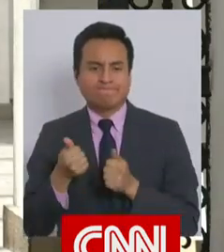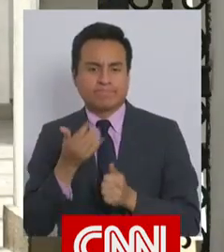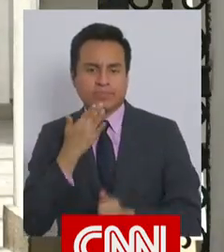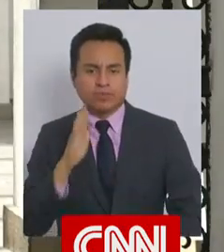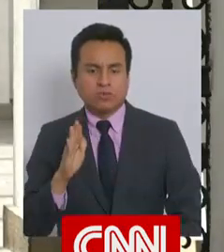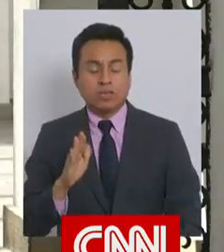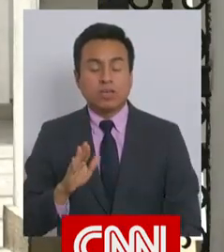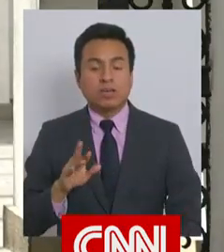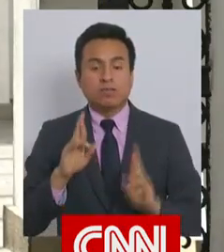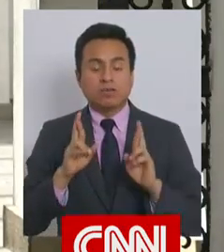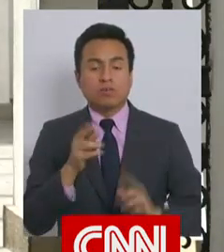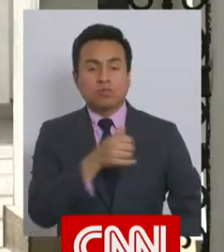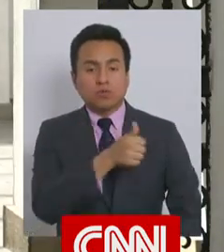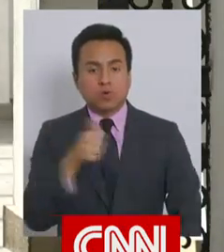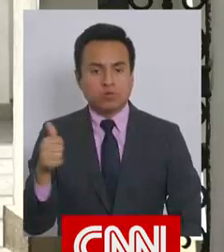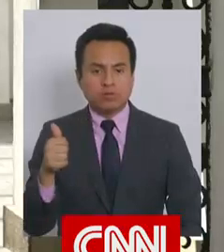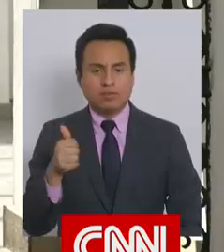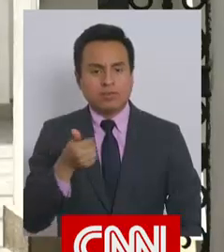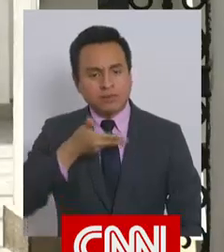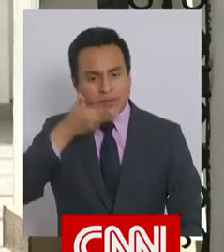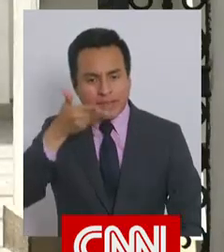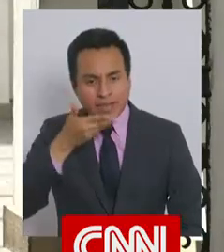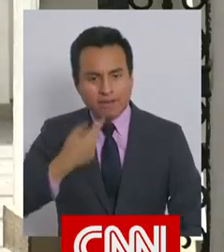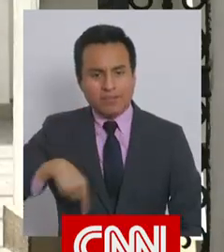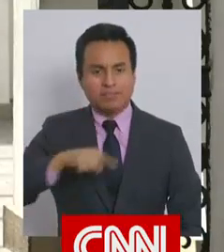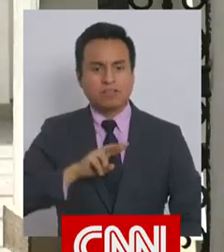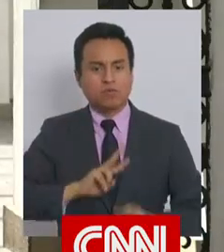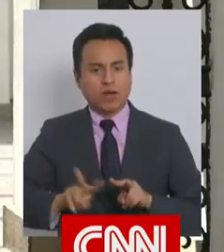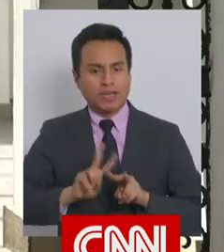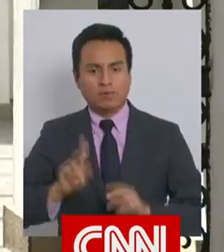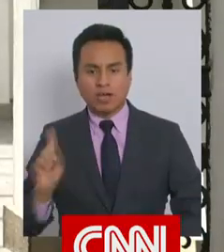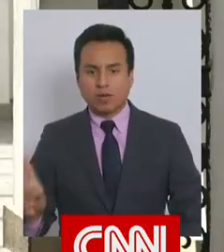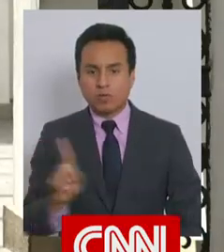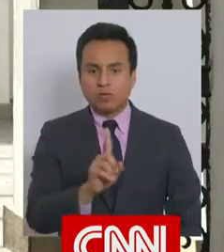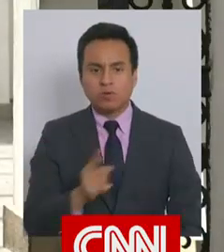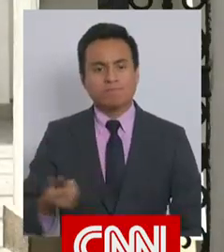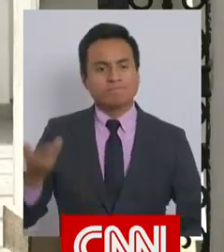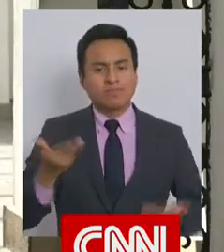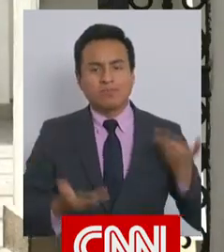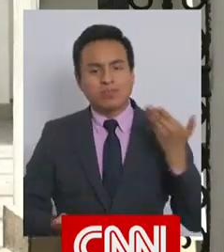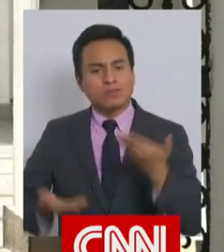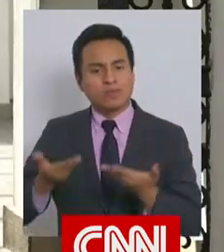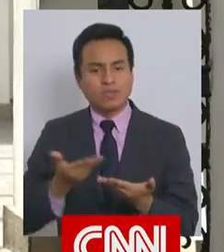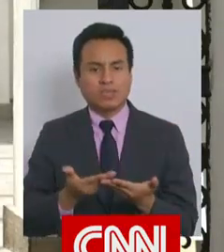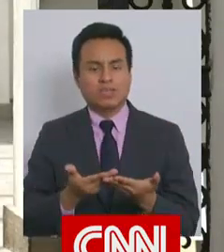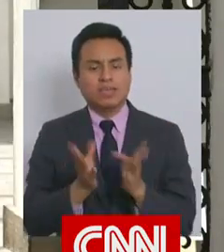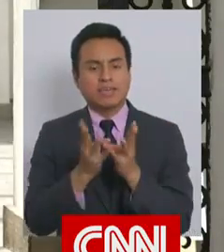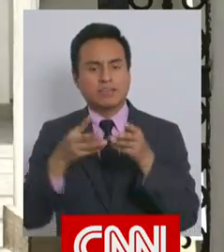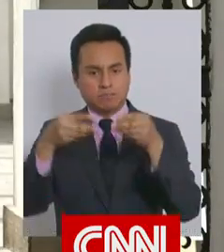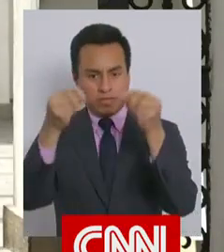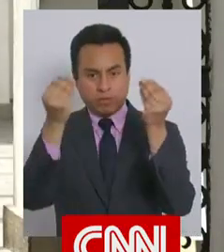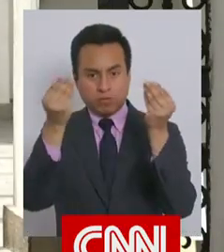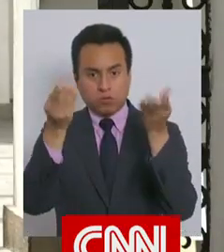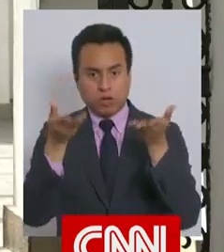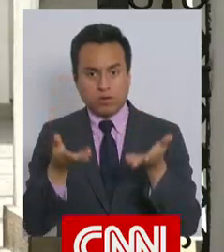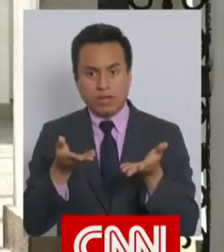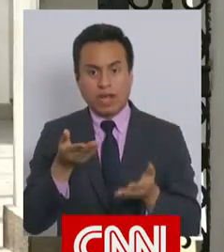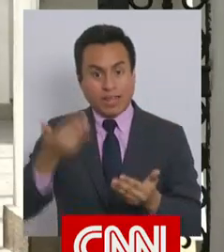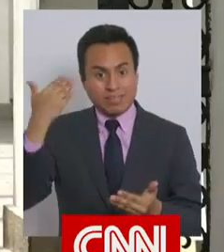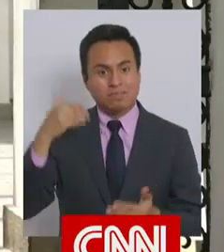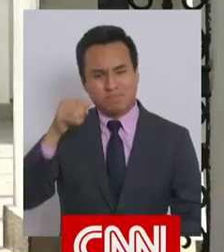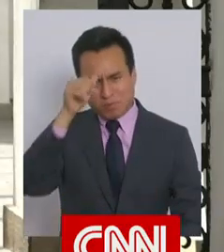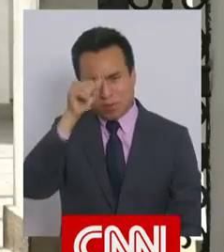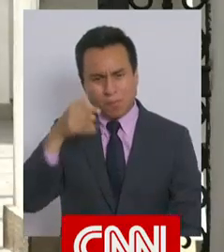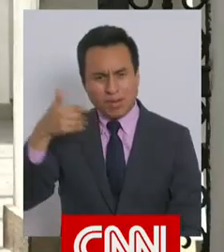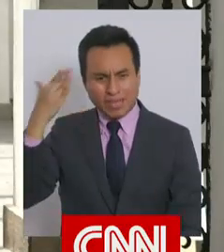que todos, con nuestras palabras y con nuestros actos, contribuyamos a que el espíritu que vivimos el domingo